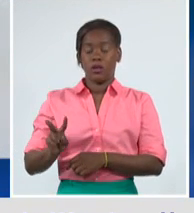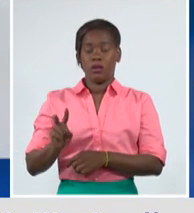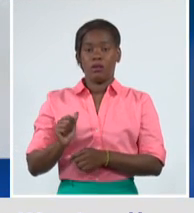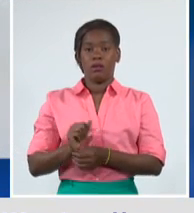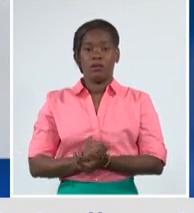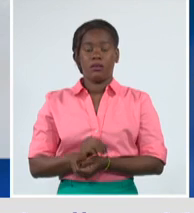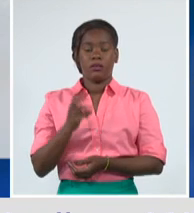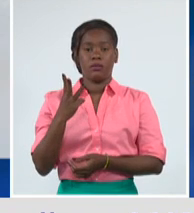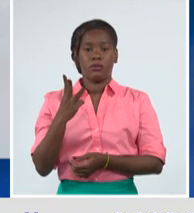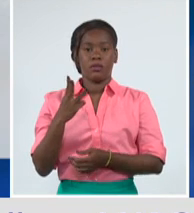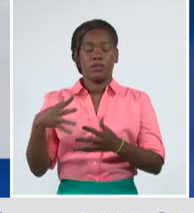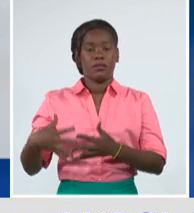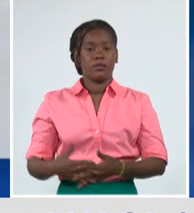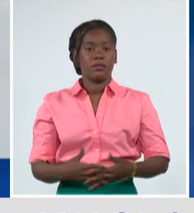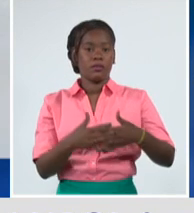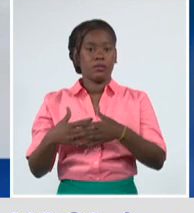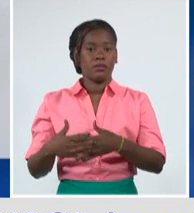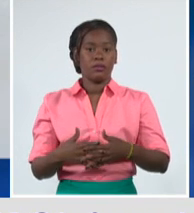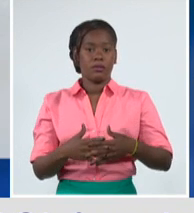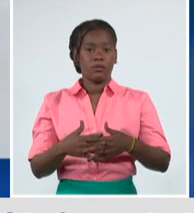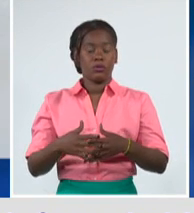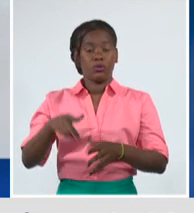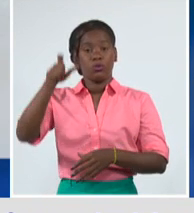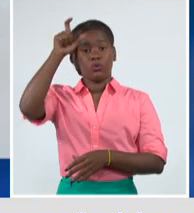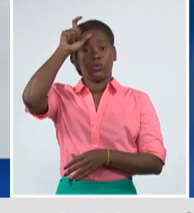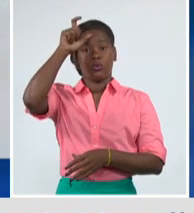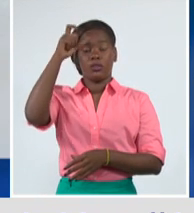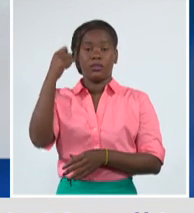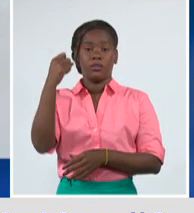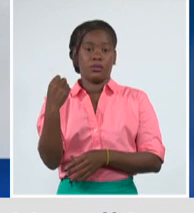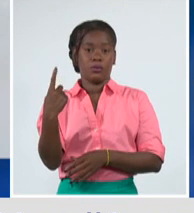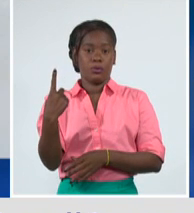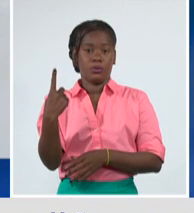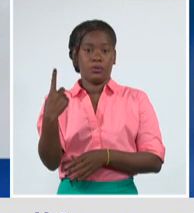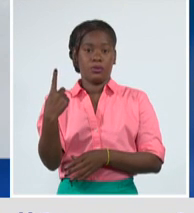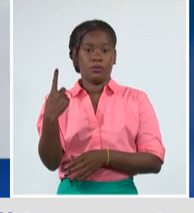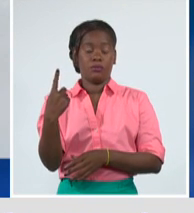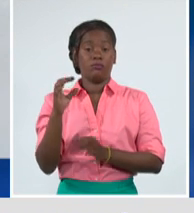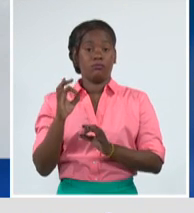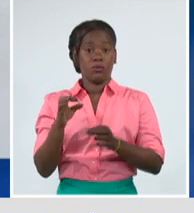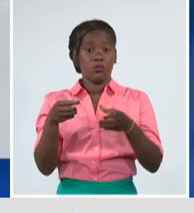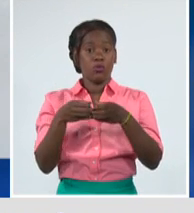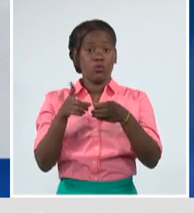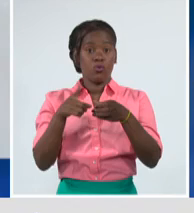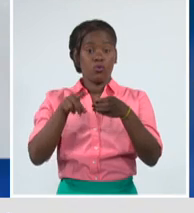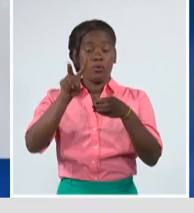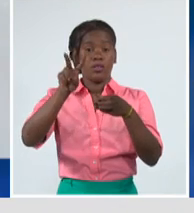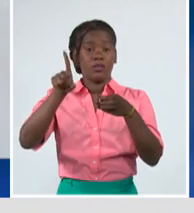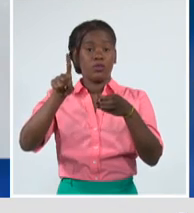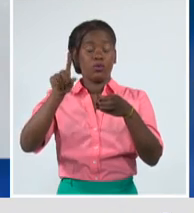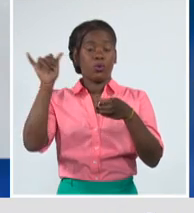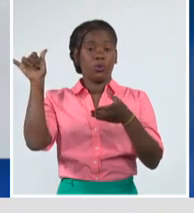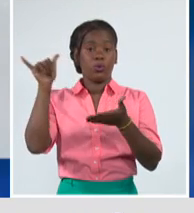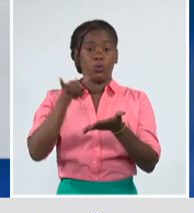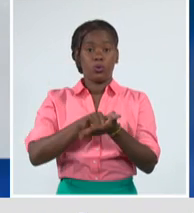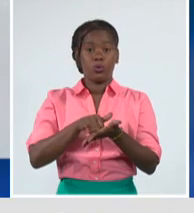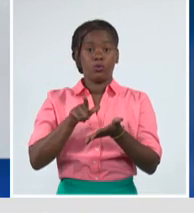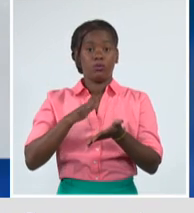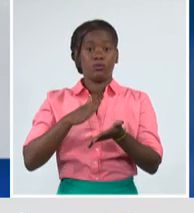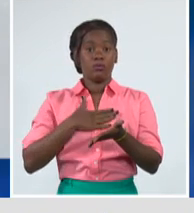3 y Turquía 1. Y tenemos que decir que todos estos 21 pacientes importados son